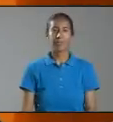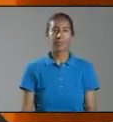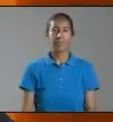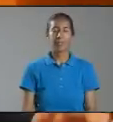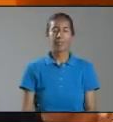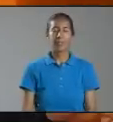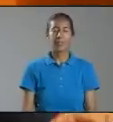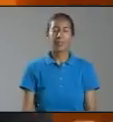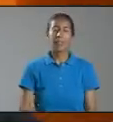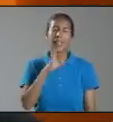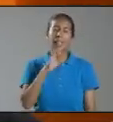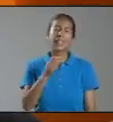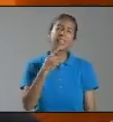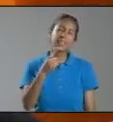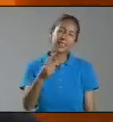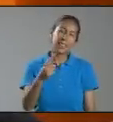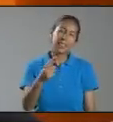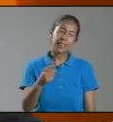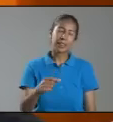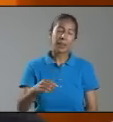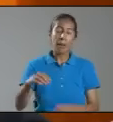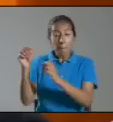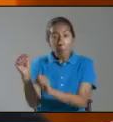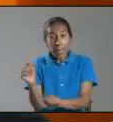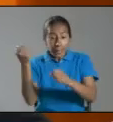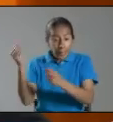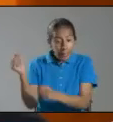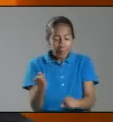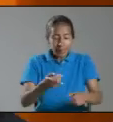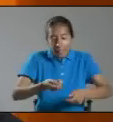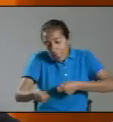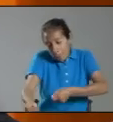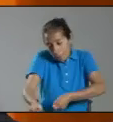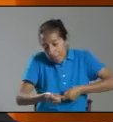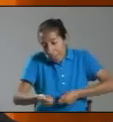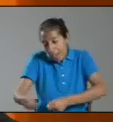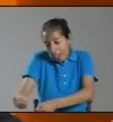Es decir, barre, trapea,